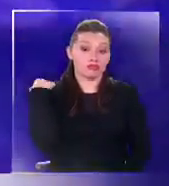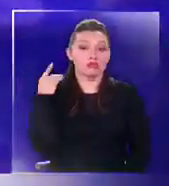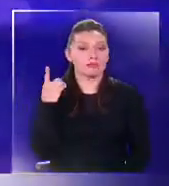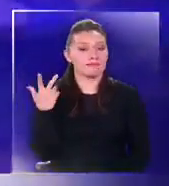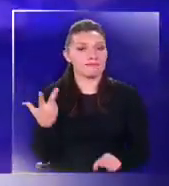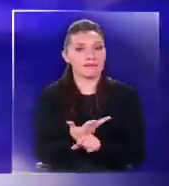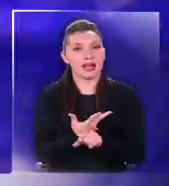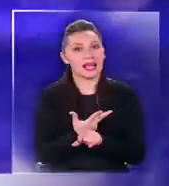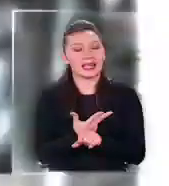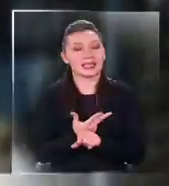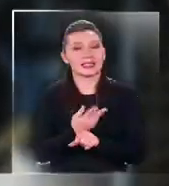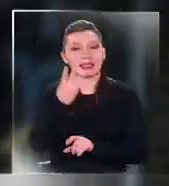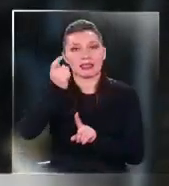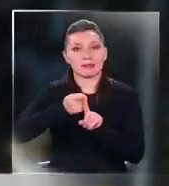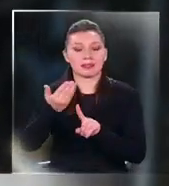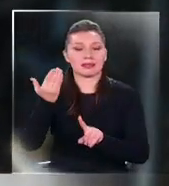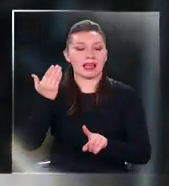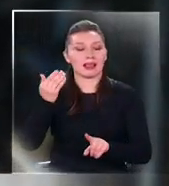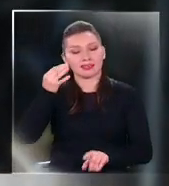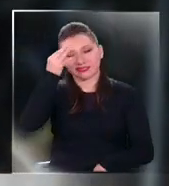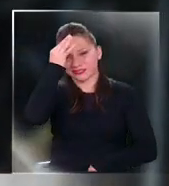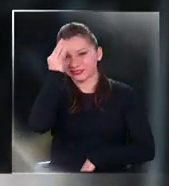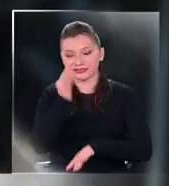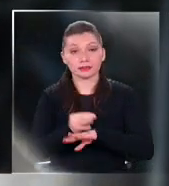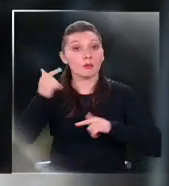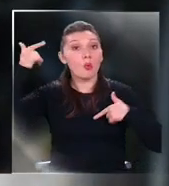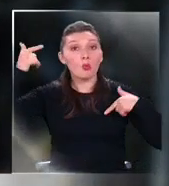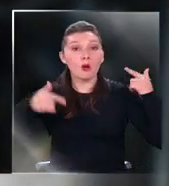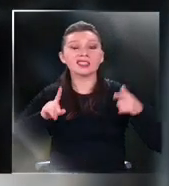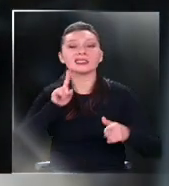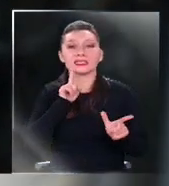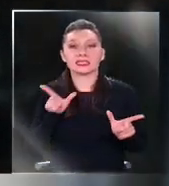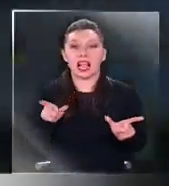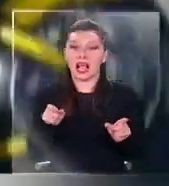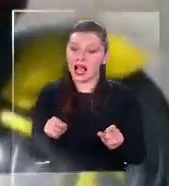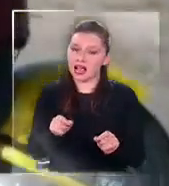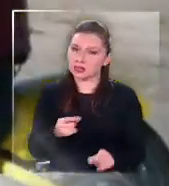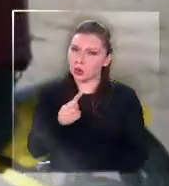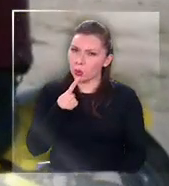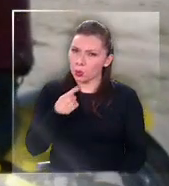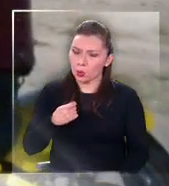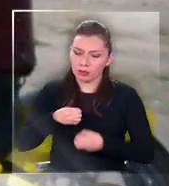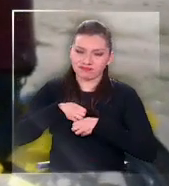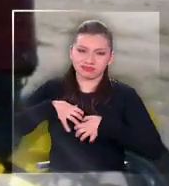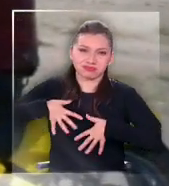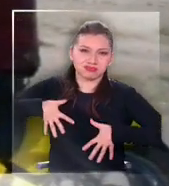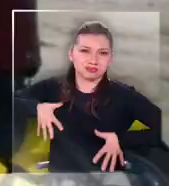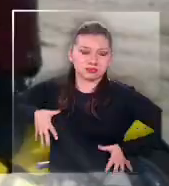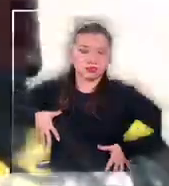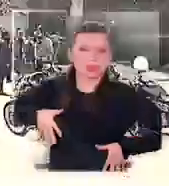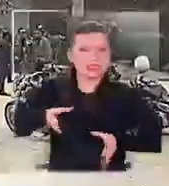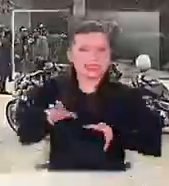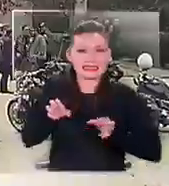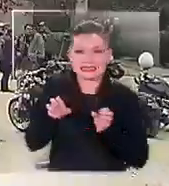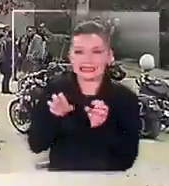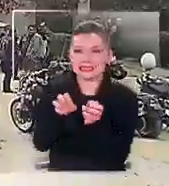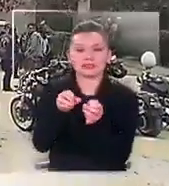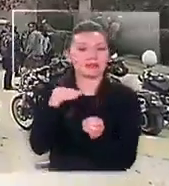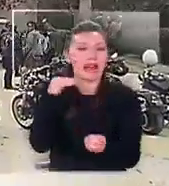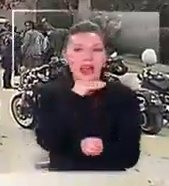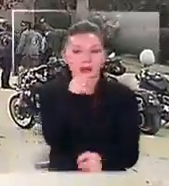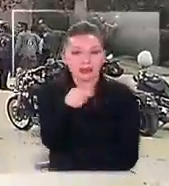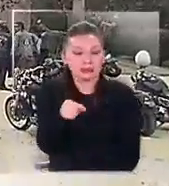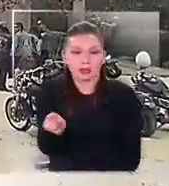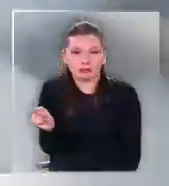presentó fallas hace 3 meses. El Guaso tenía un cáncer duro y metastasiado que lo consumió en pocas